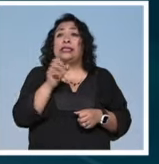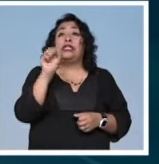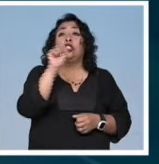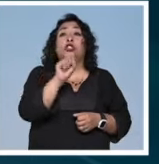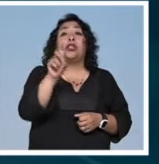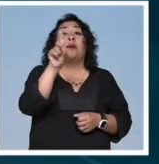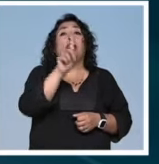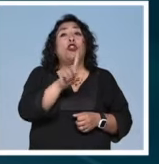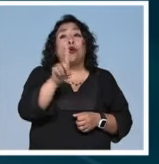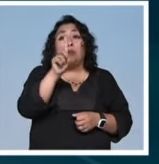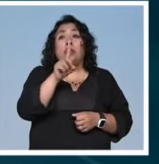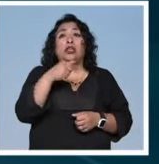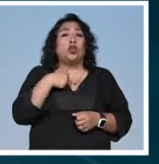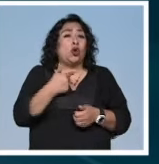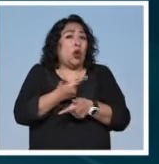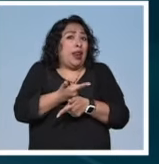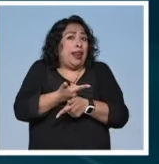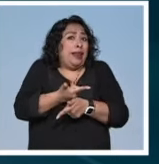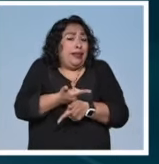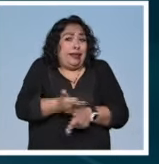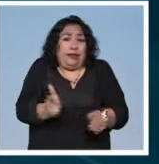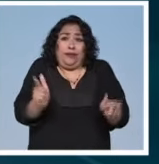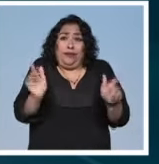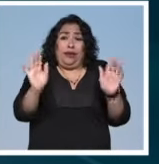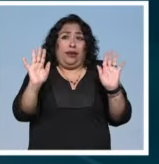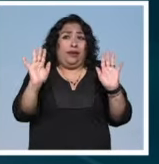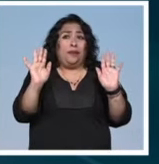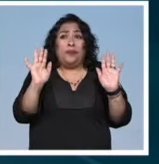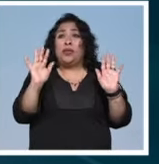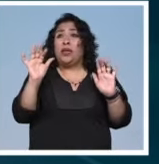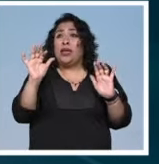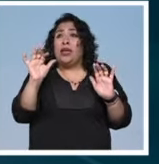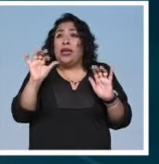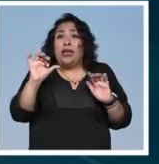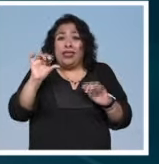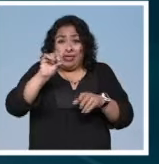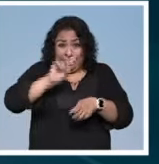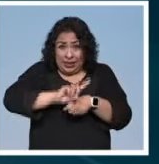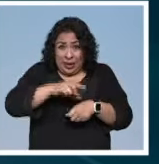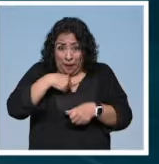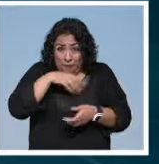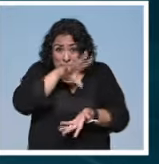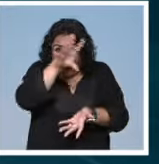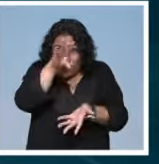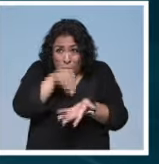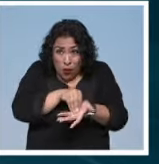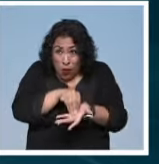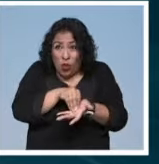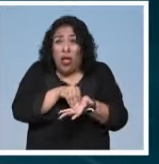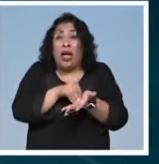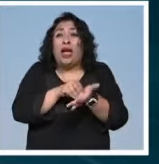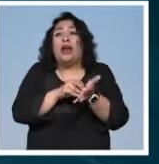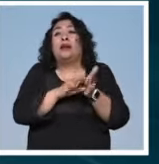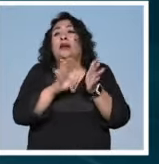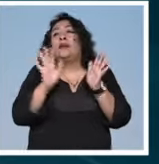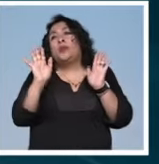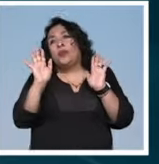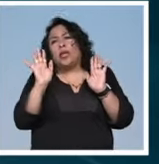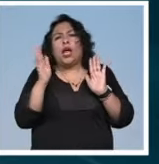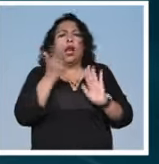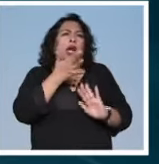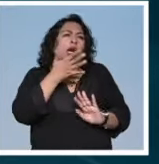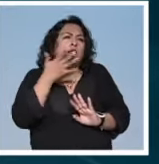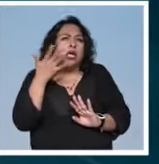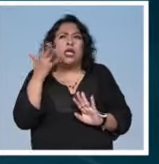sábados y domingos, tenerlos libres, porque hasta el día de mi boda, en el ahí,